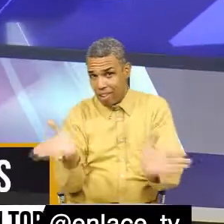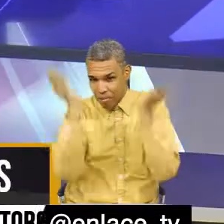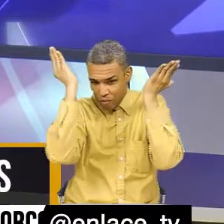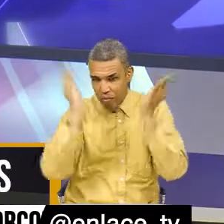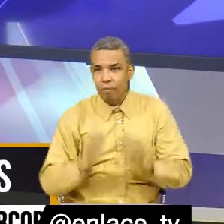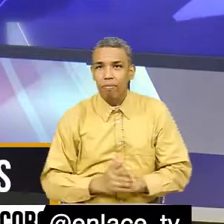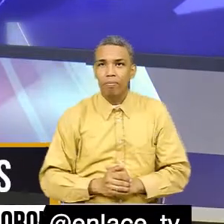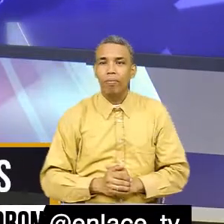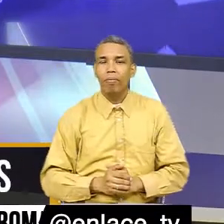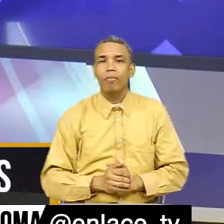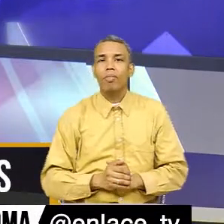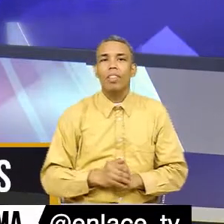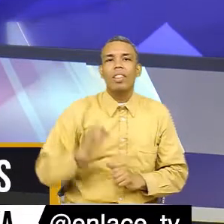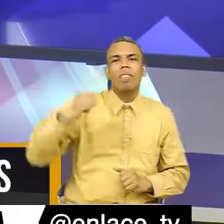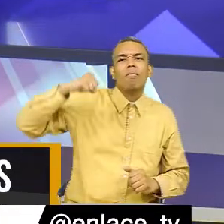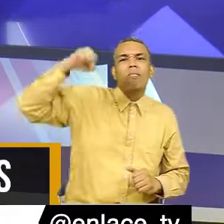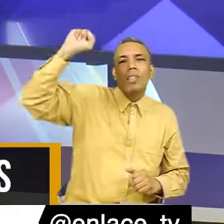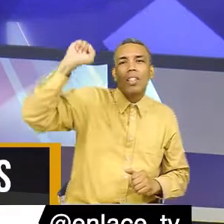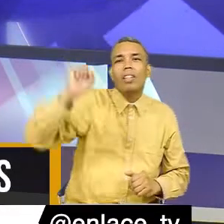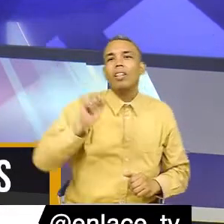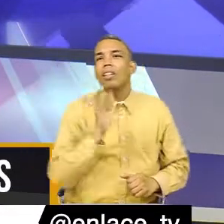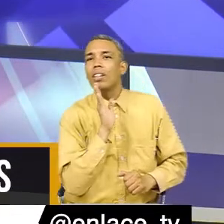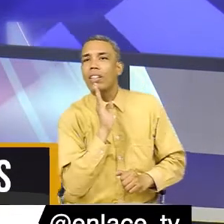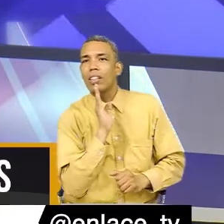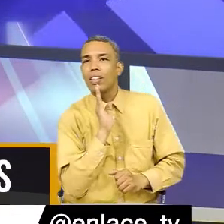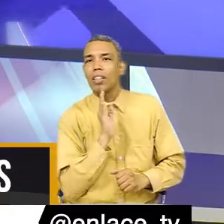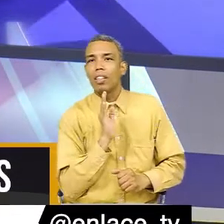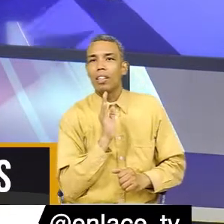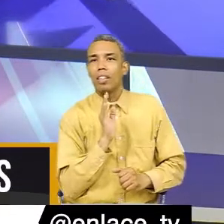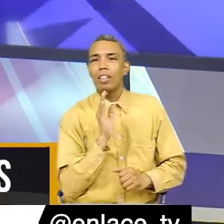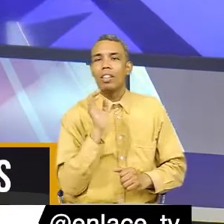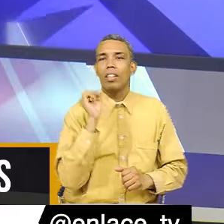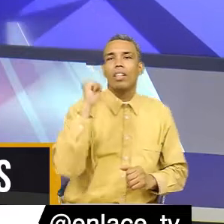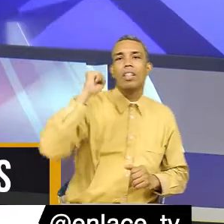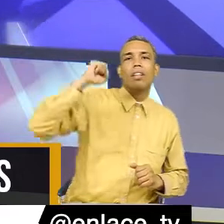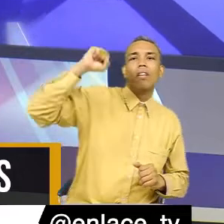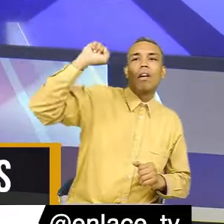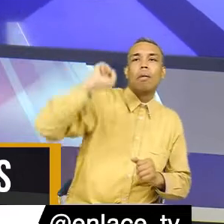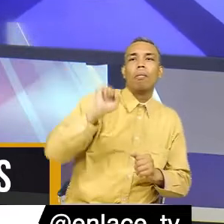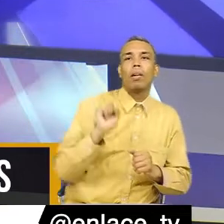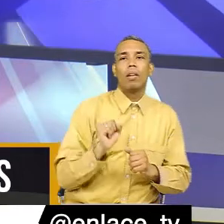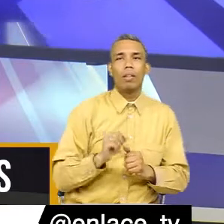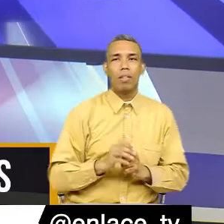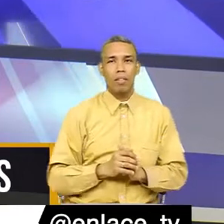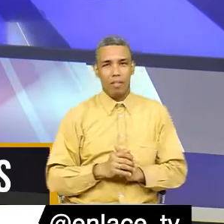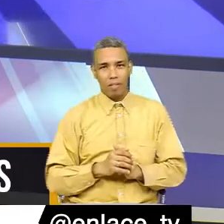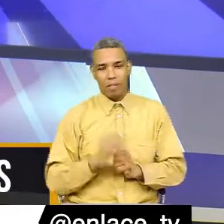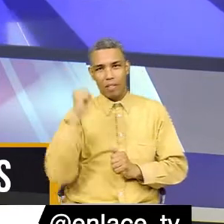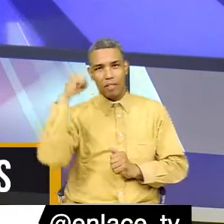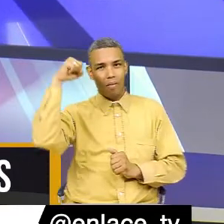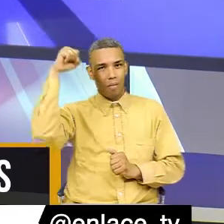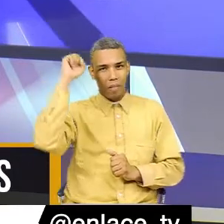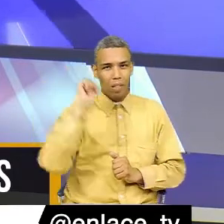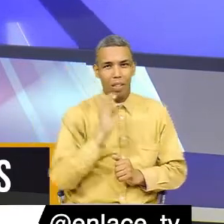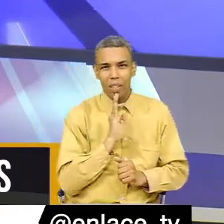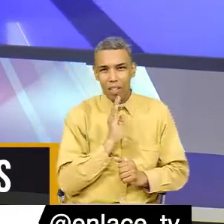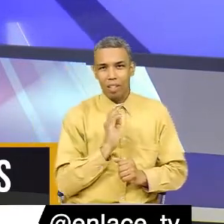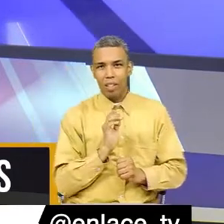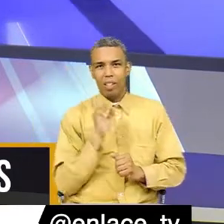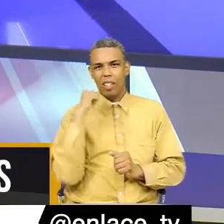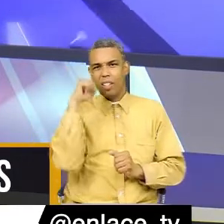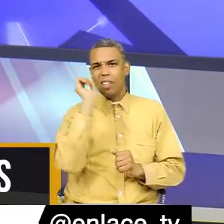números, los nombres de los ganadores con sus números de cédula, pero voy a leer solo los nombres de quienes han llamado en este momento, las 3 primeras llamadas ganadoras de